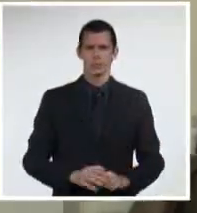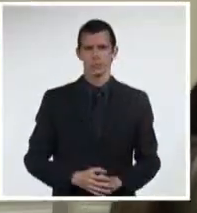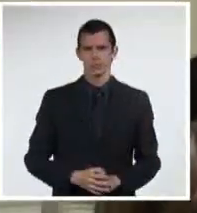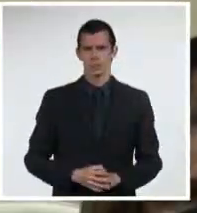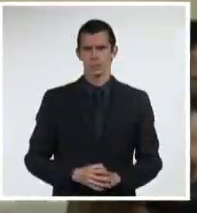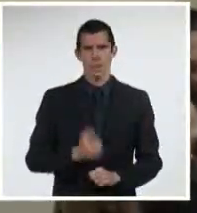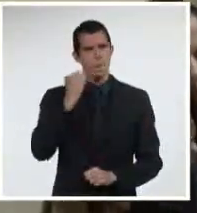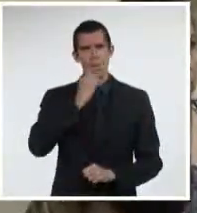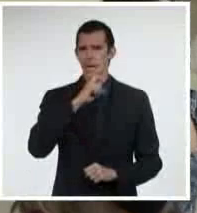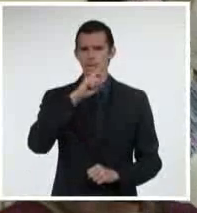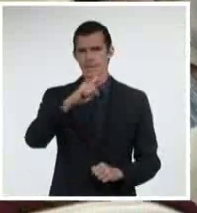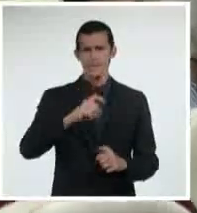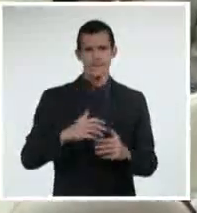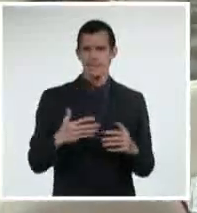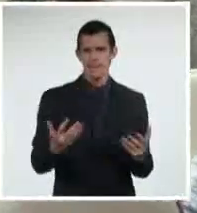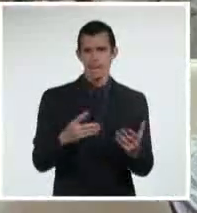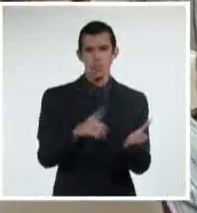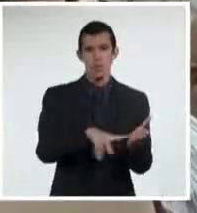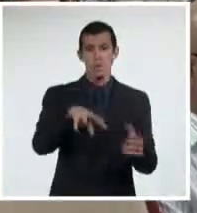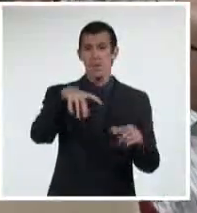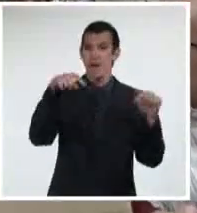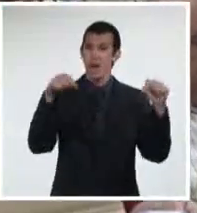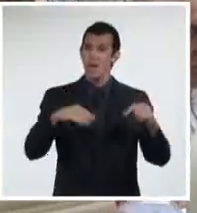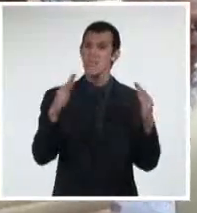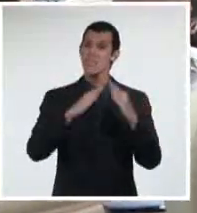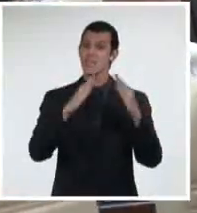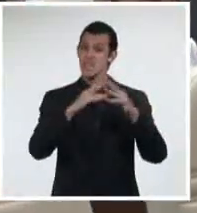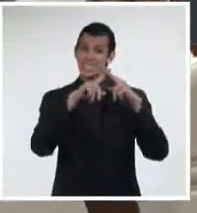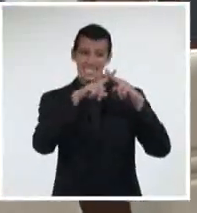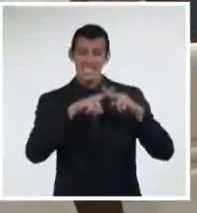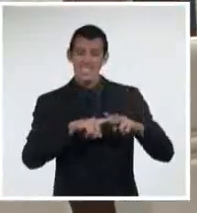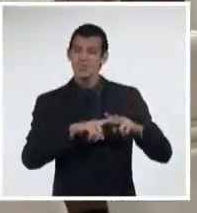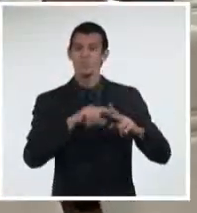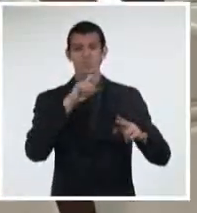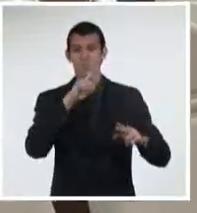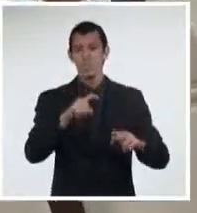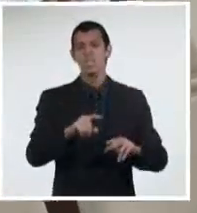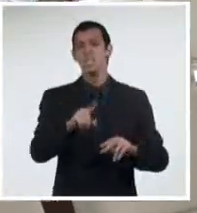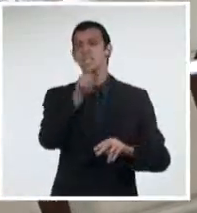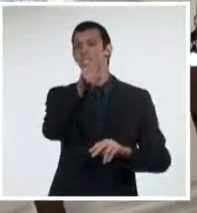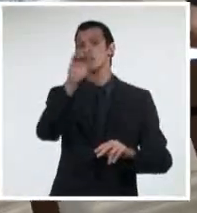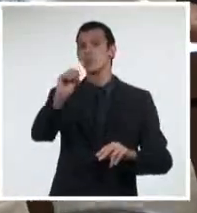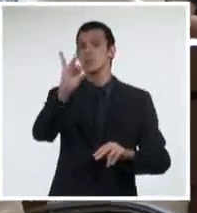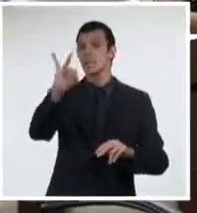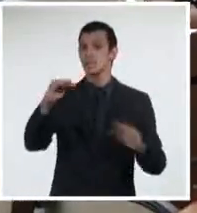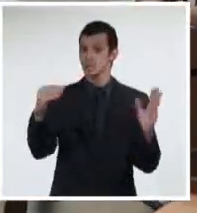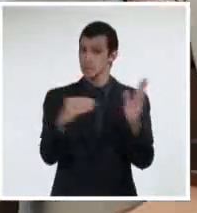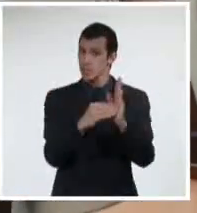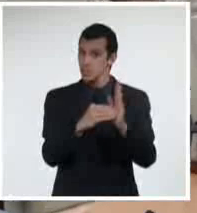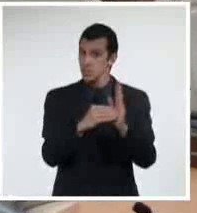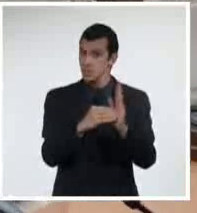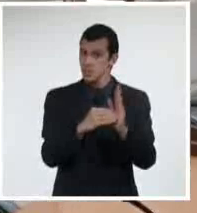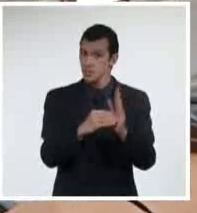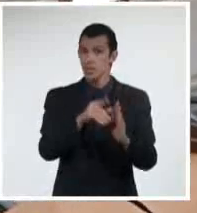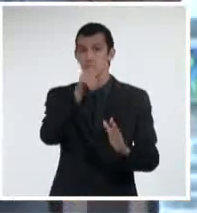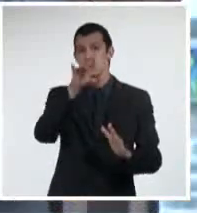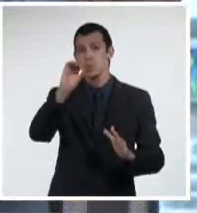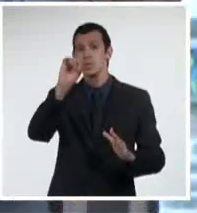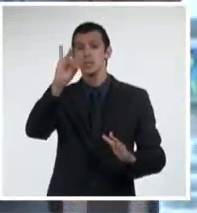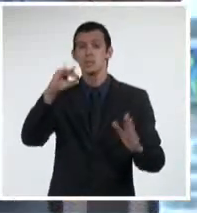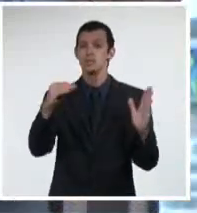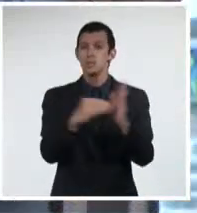la reparación de las viviendas, se habló en el encuentro. De las más de 107.000 afectaciones identificadas, se han resuelto un total